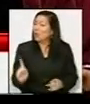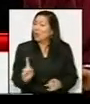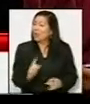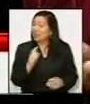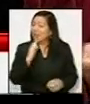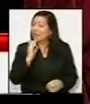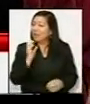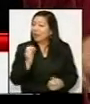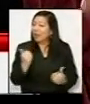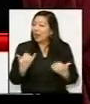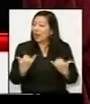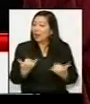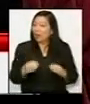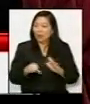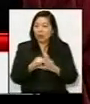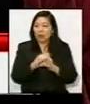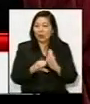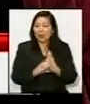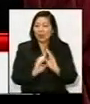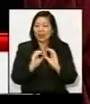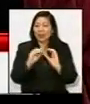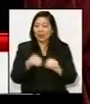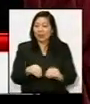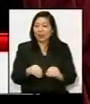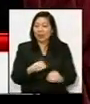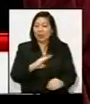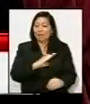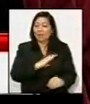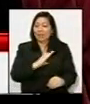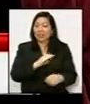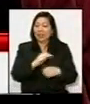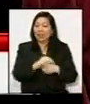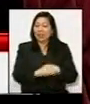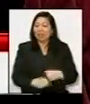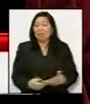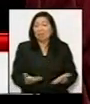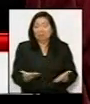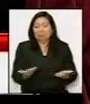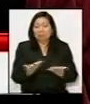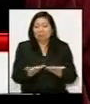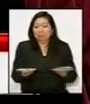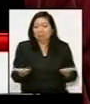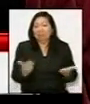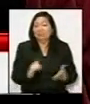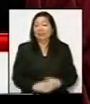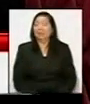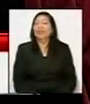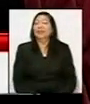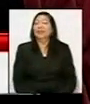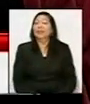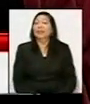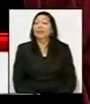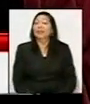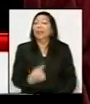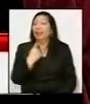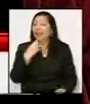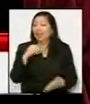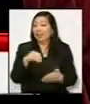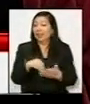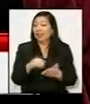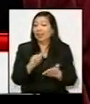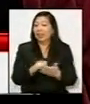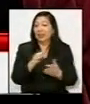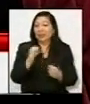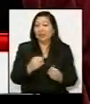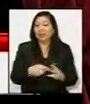que actualmente la constitución otorga a la fiscalía de la nación si queremos la cosa y creo que tal y conforme al planteamiento creo que hay que